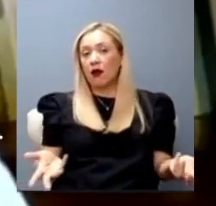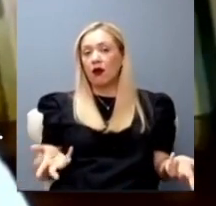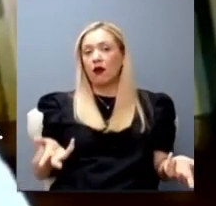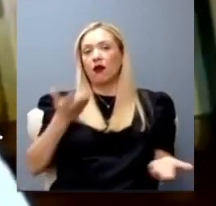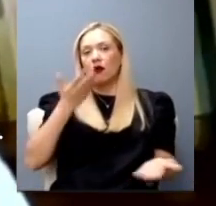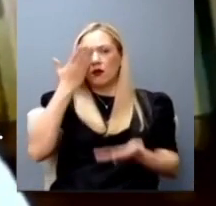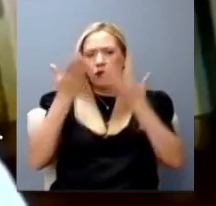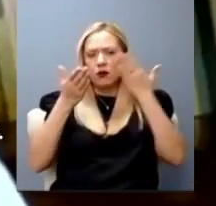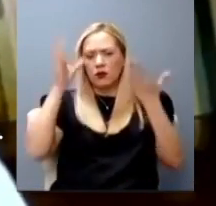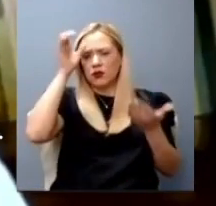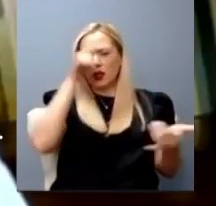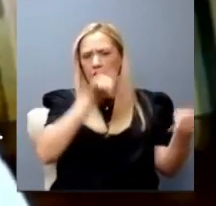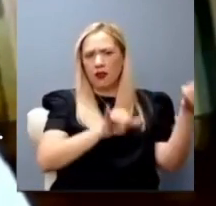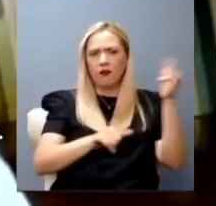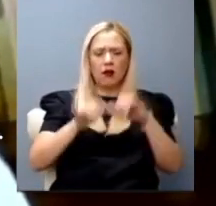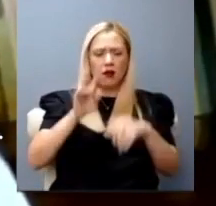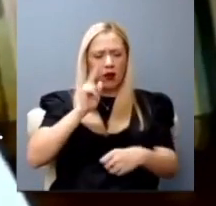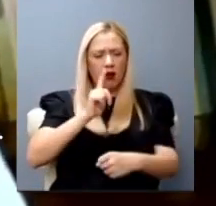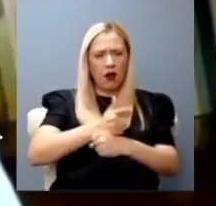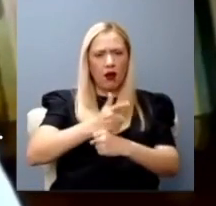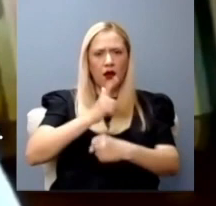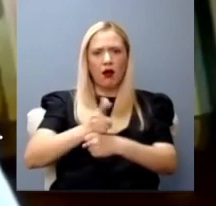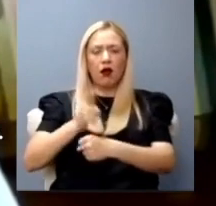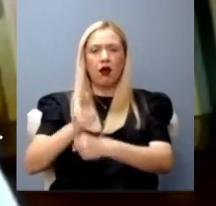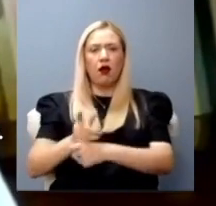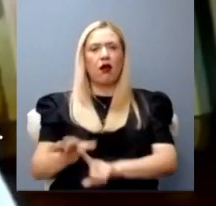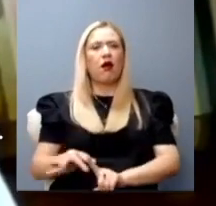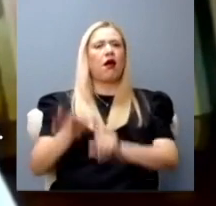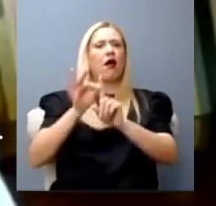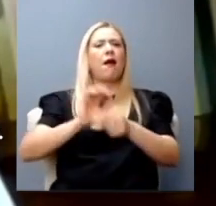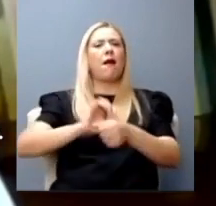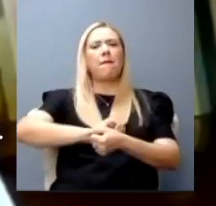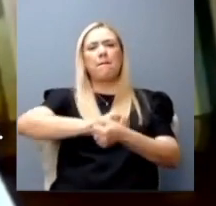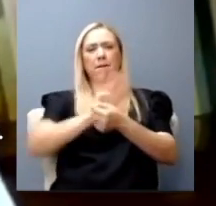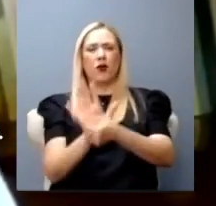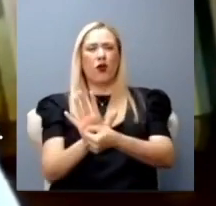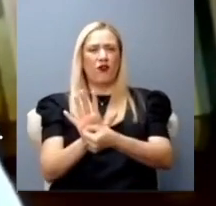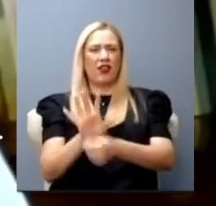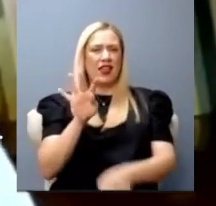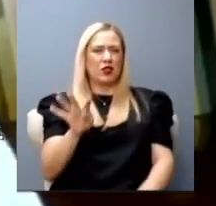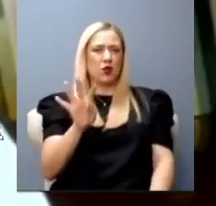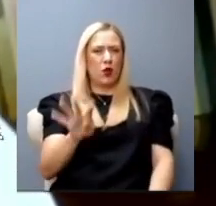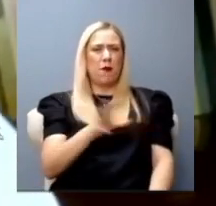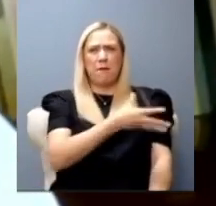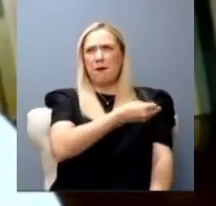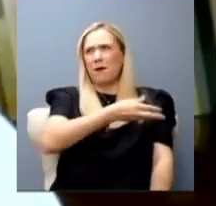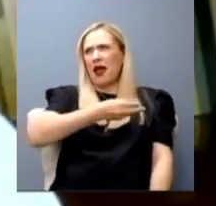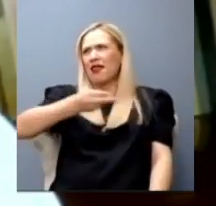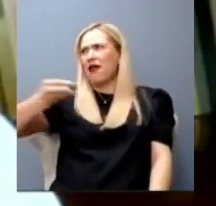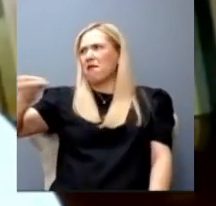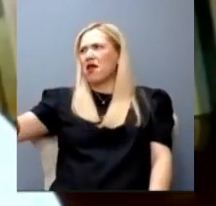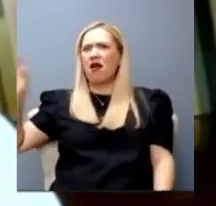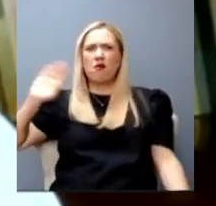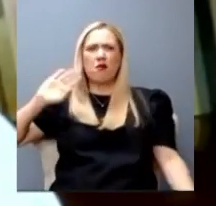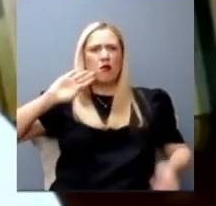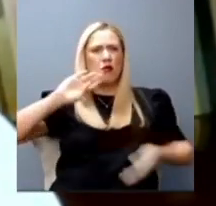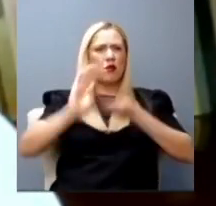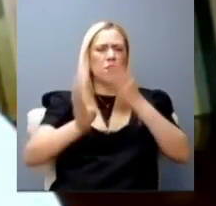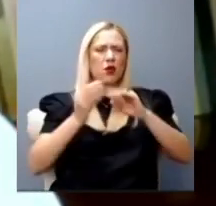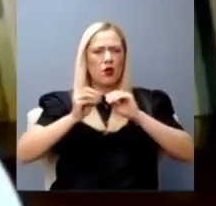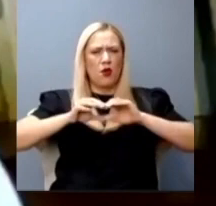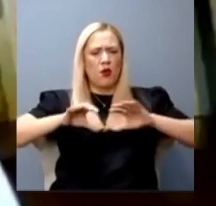científicos están revelando que el origen de la pandemia del COVID-19 está justamente relacionado,